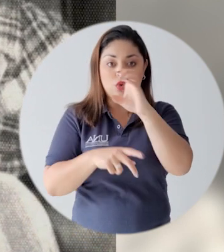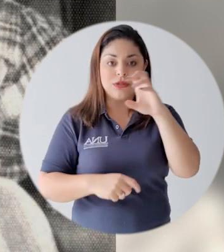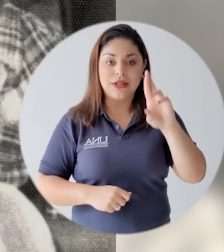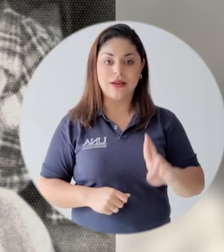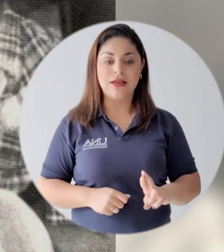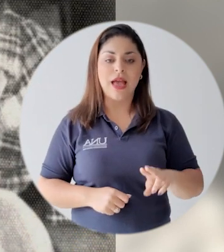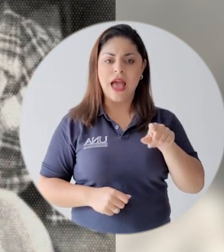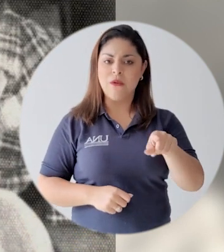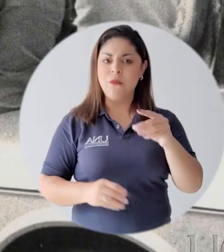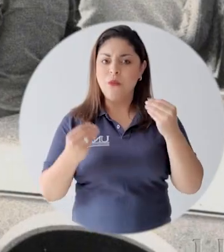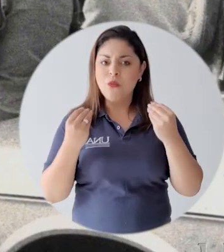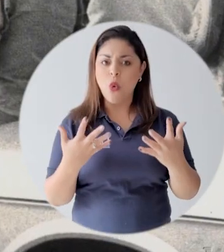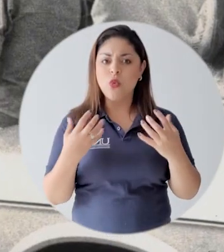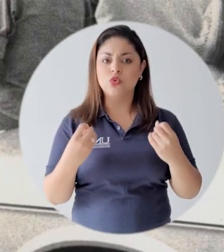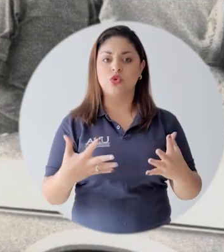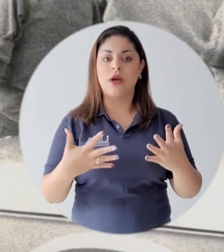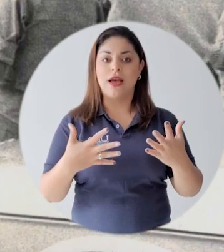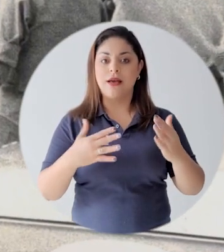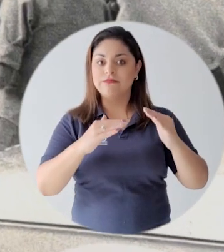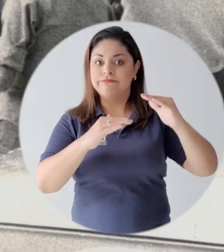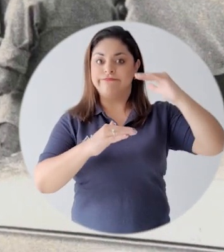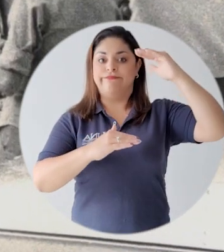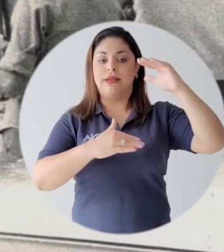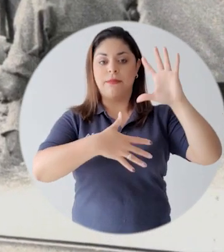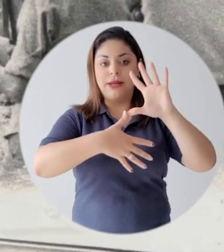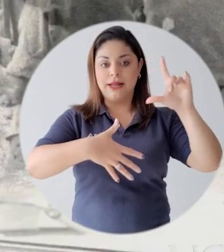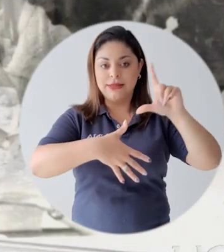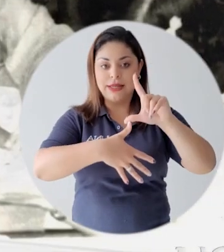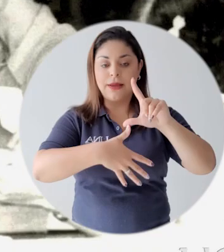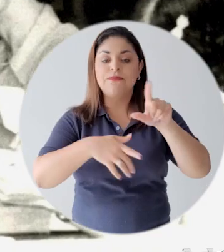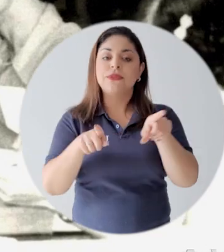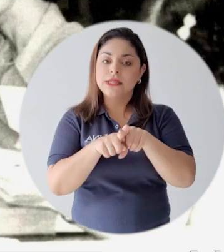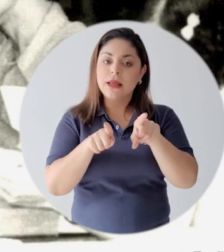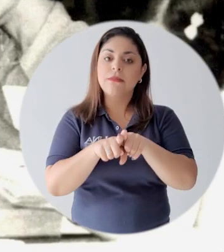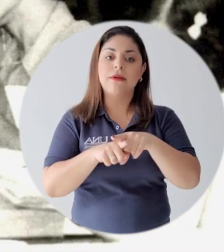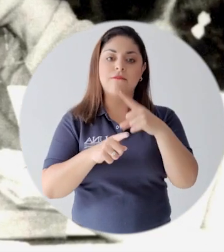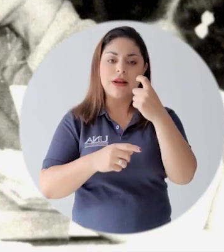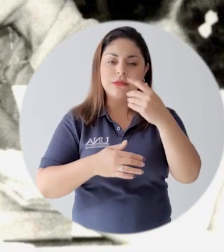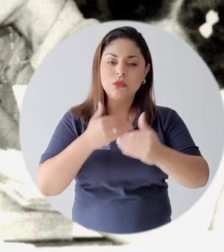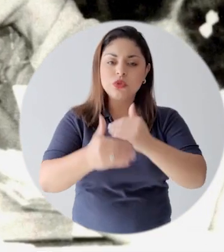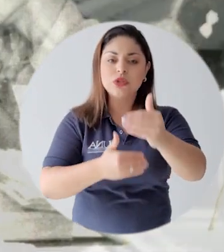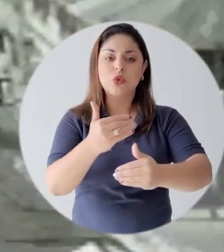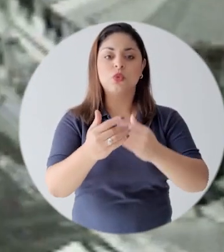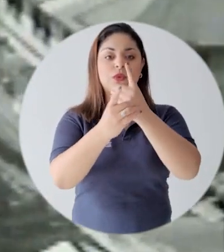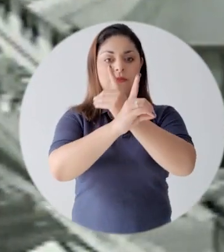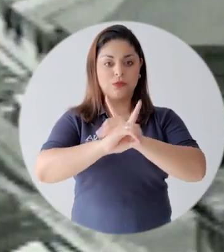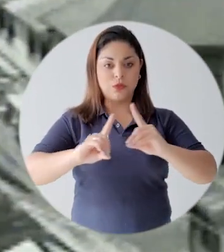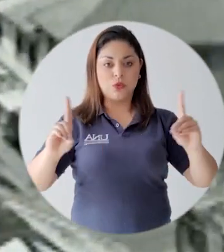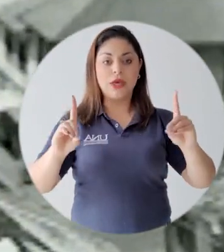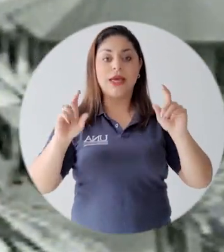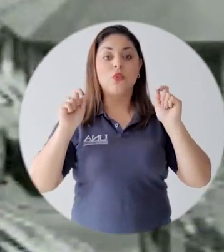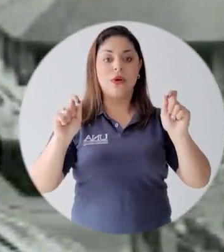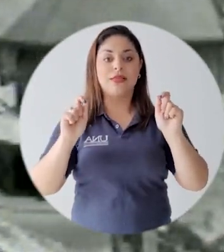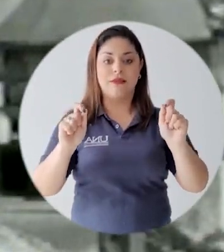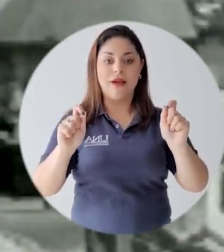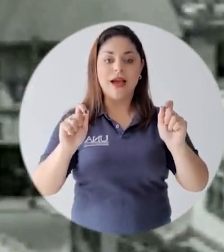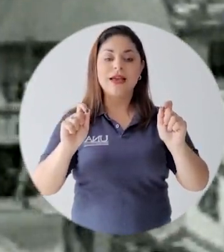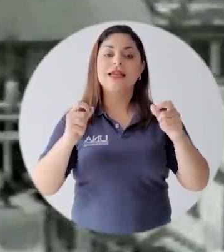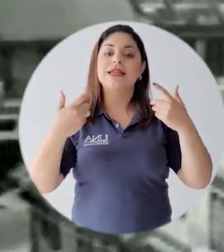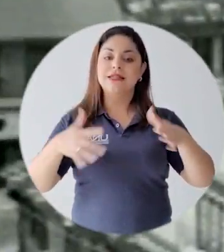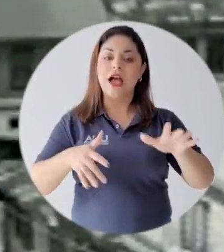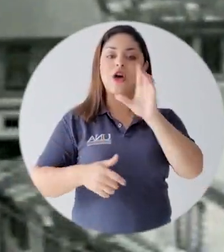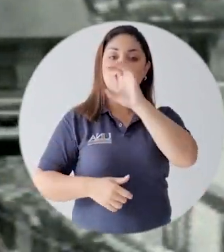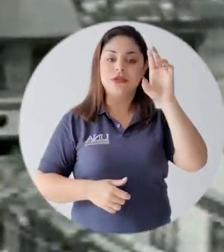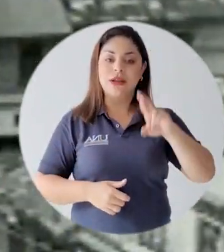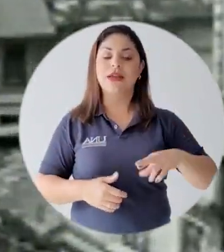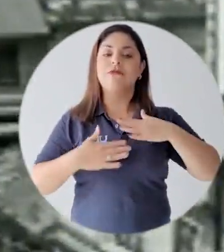Costa Rica, que era una de las más altas de América Latina, así como al proceso de democratización educativa